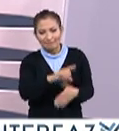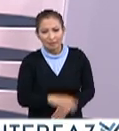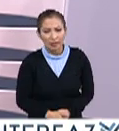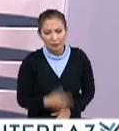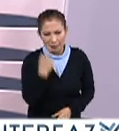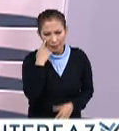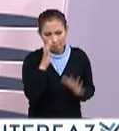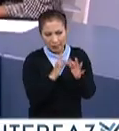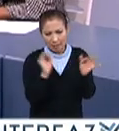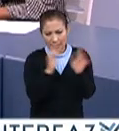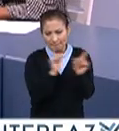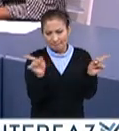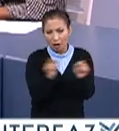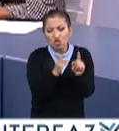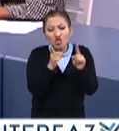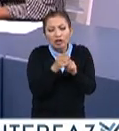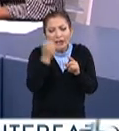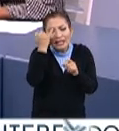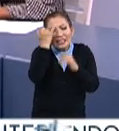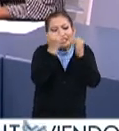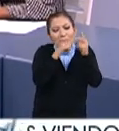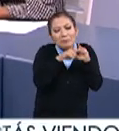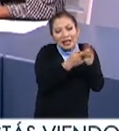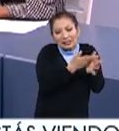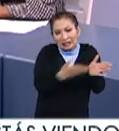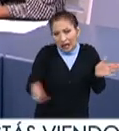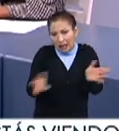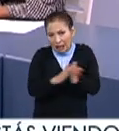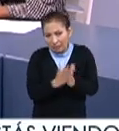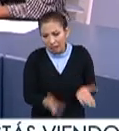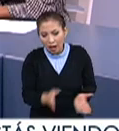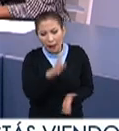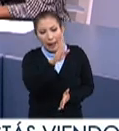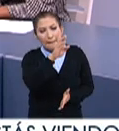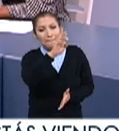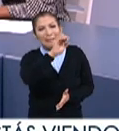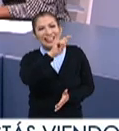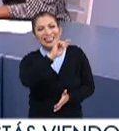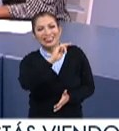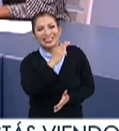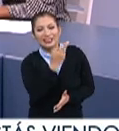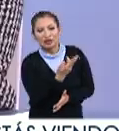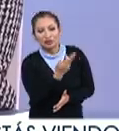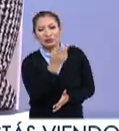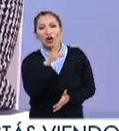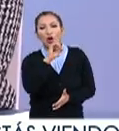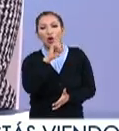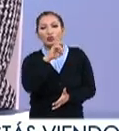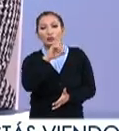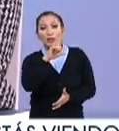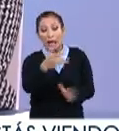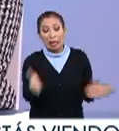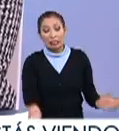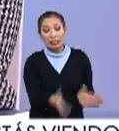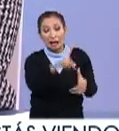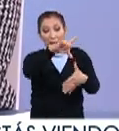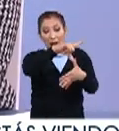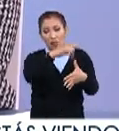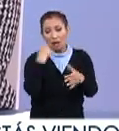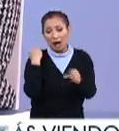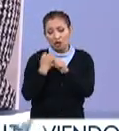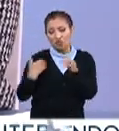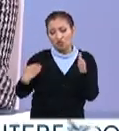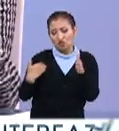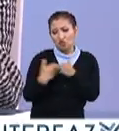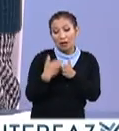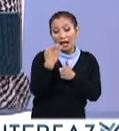te cuento un poco brevemente de dónde surge esta idea del libro. El British Council ha impulsado en América Latina en los últimos